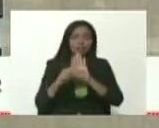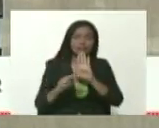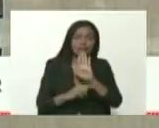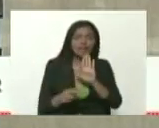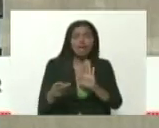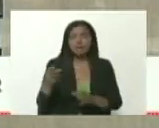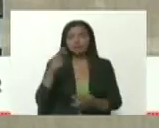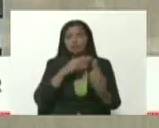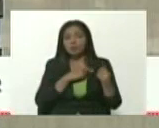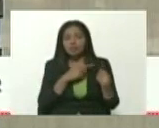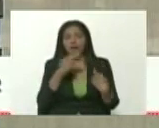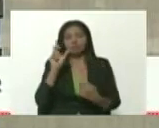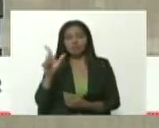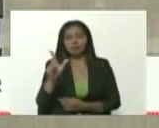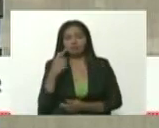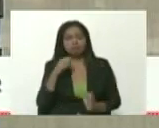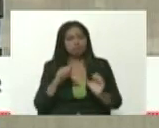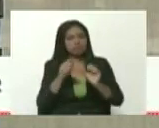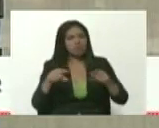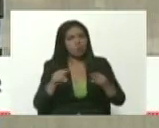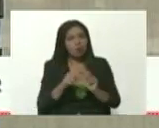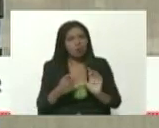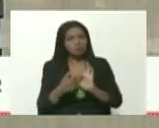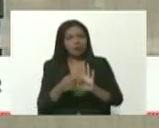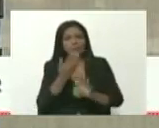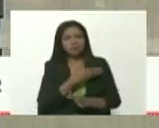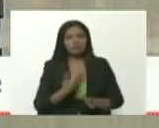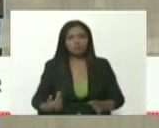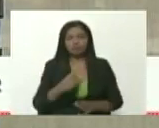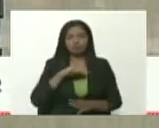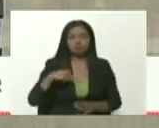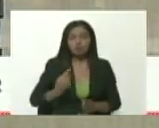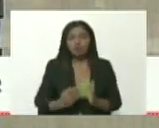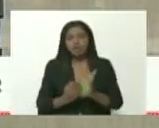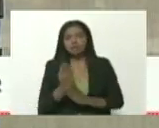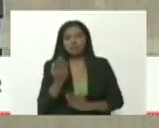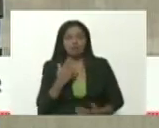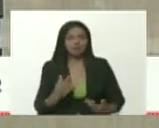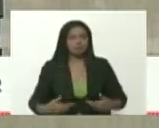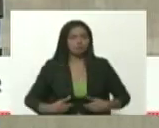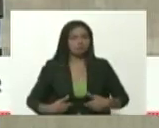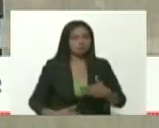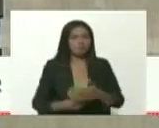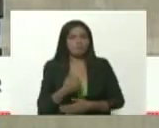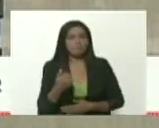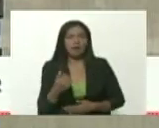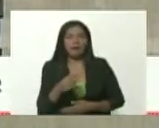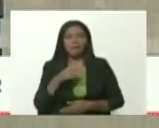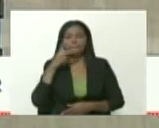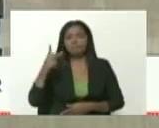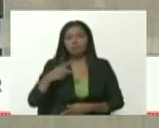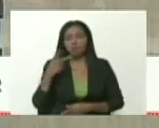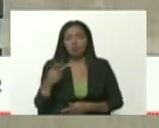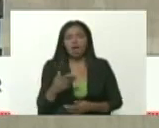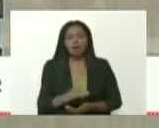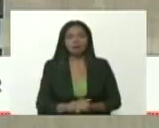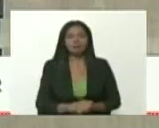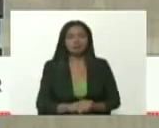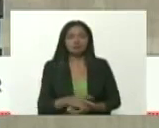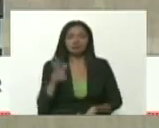partido. PSUV, siga adelante, presidente. Aquí lo que hay es lealtad y resistencia popular. Más nada,